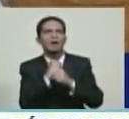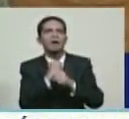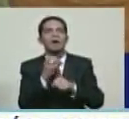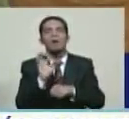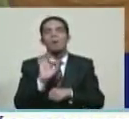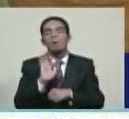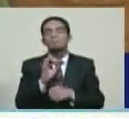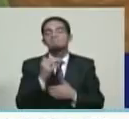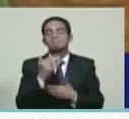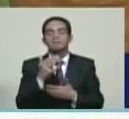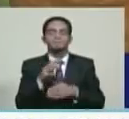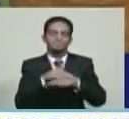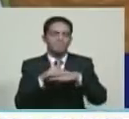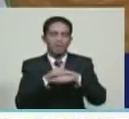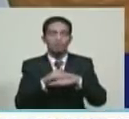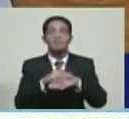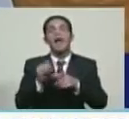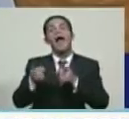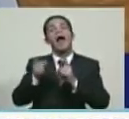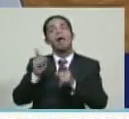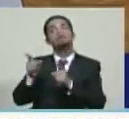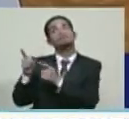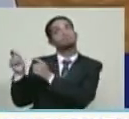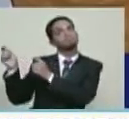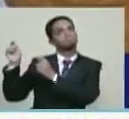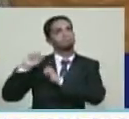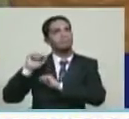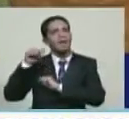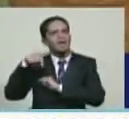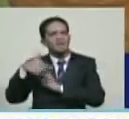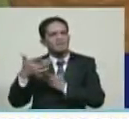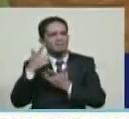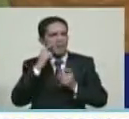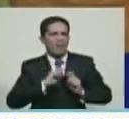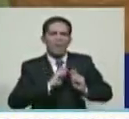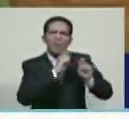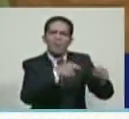algún legado esta generación tiene que dejar,